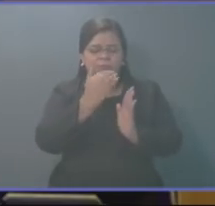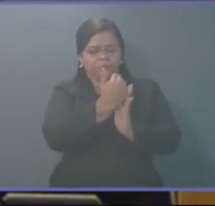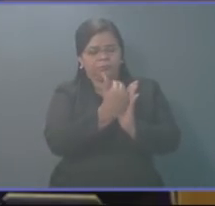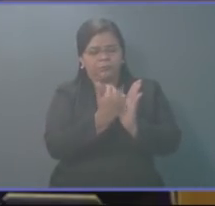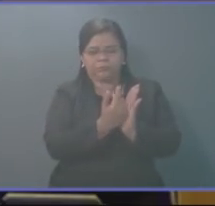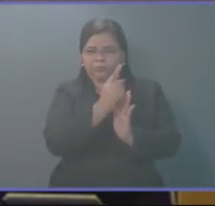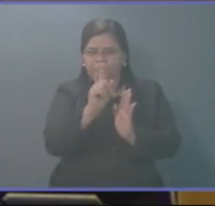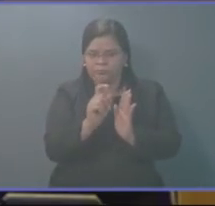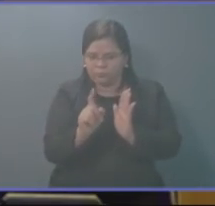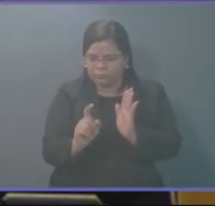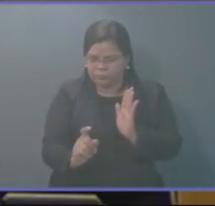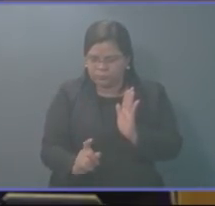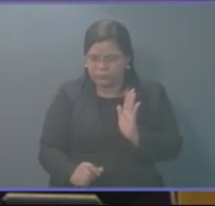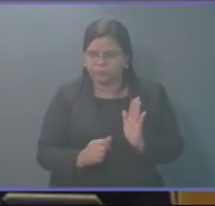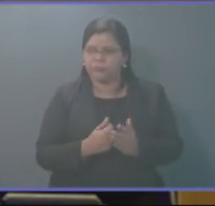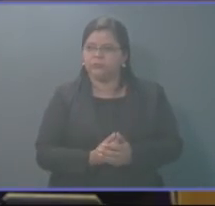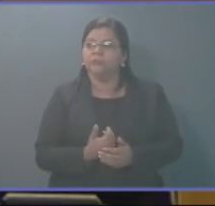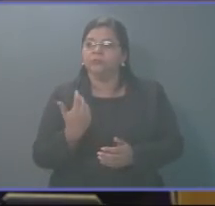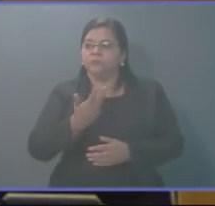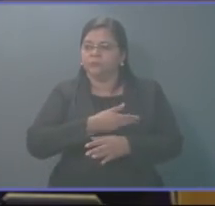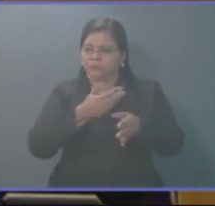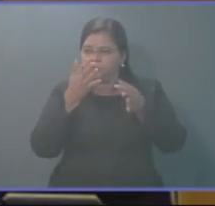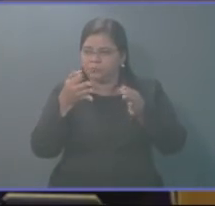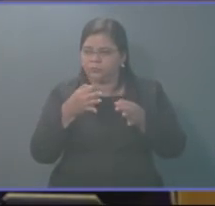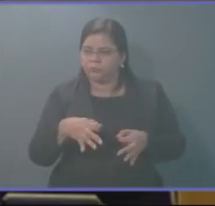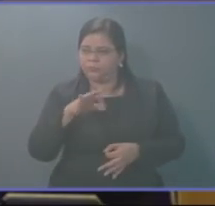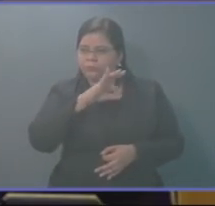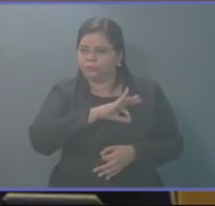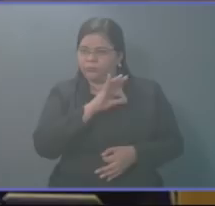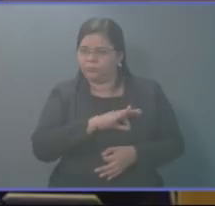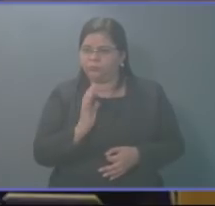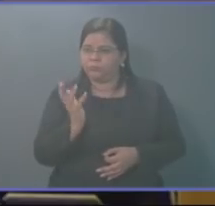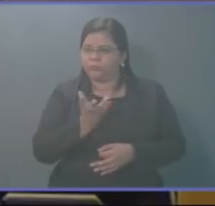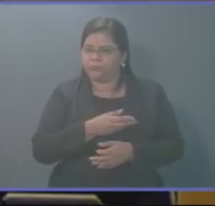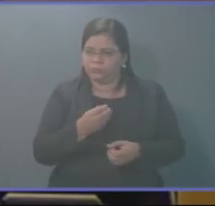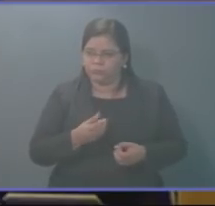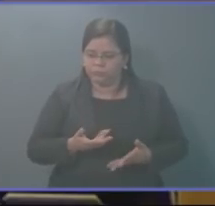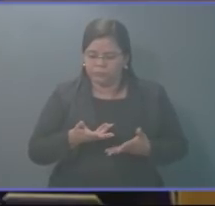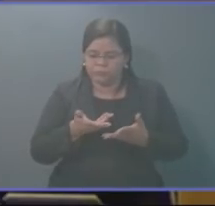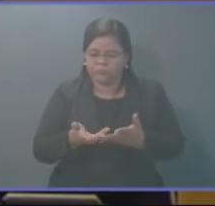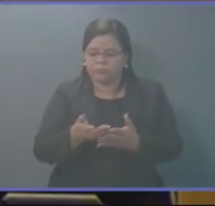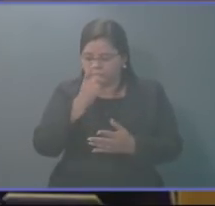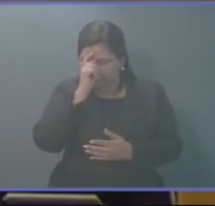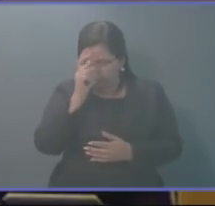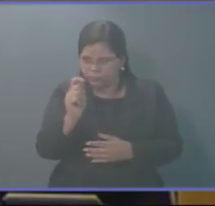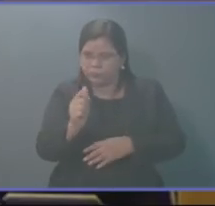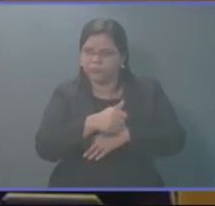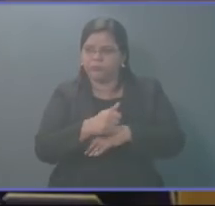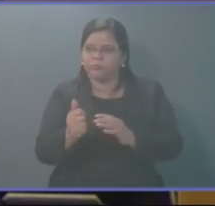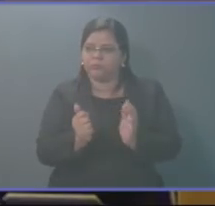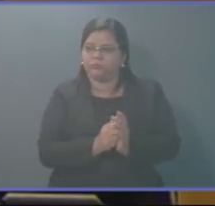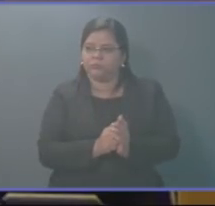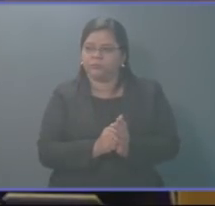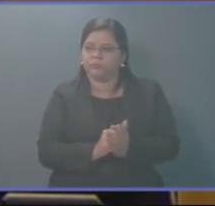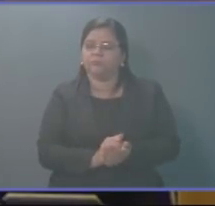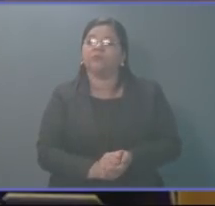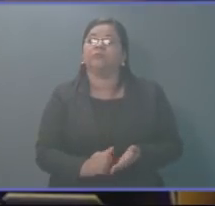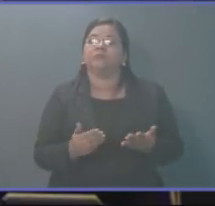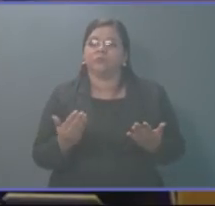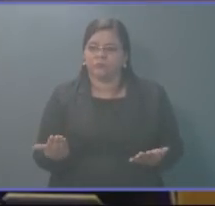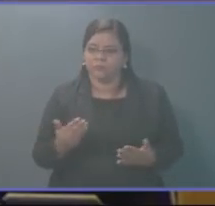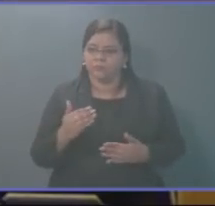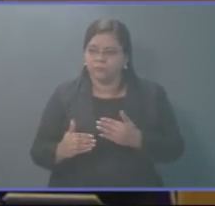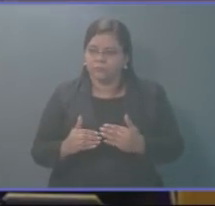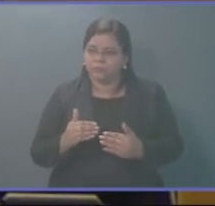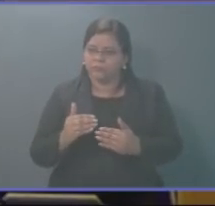que se acompañan. Así el dictamen favorable que lo hace del conocimiento del honorable Pleno Legislativo para